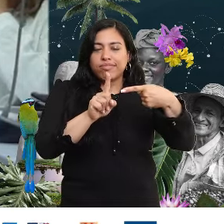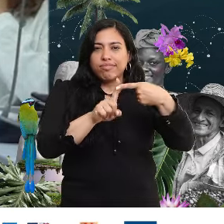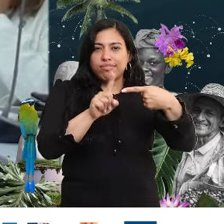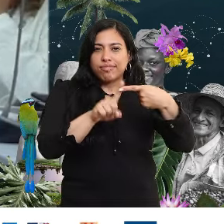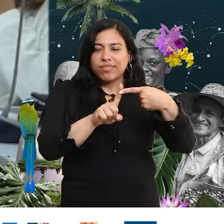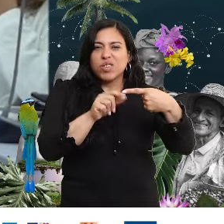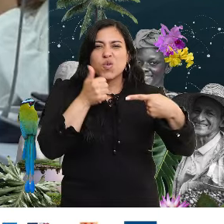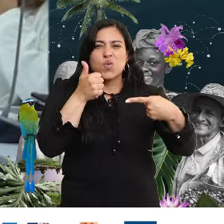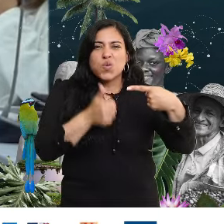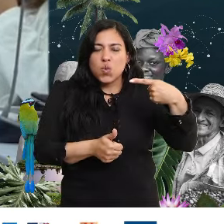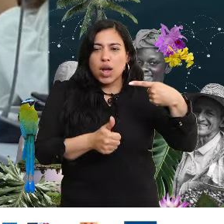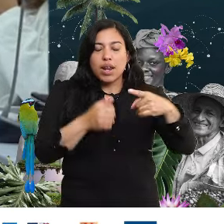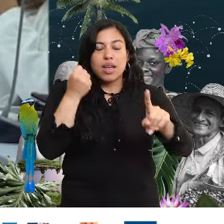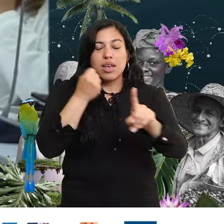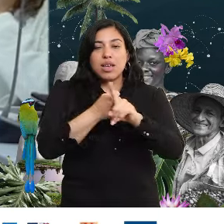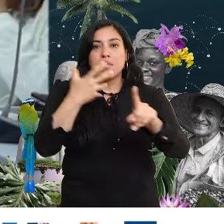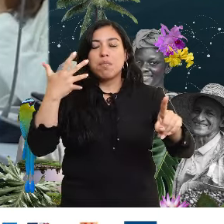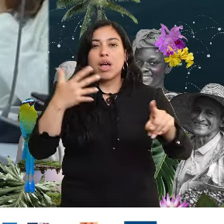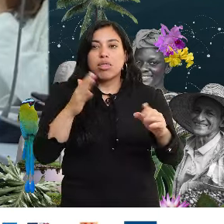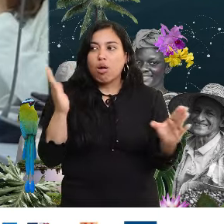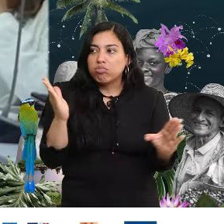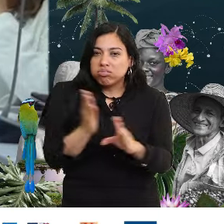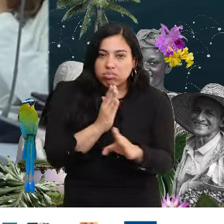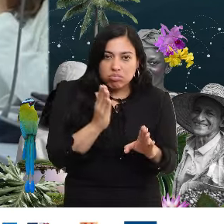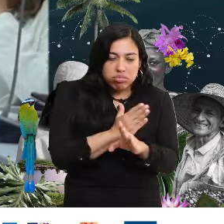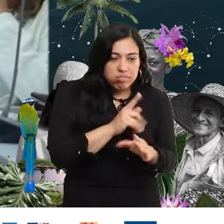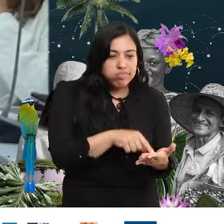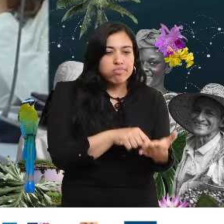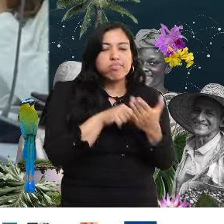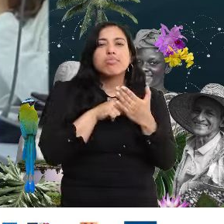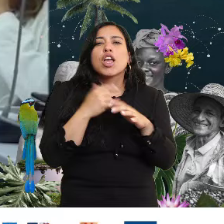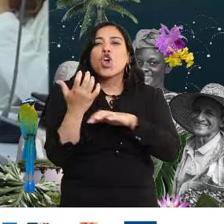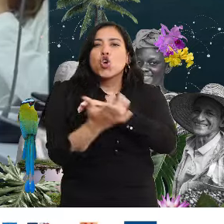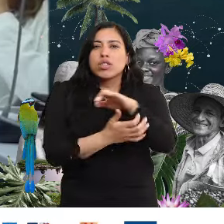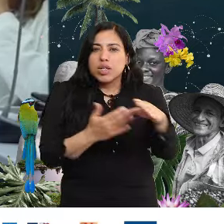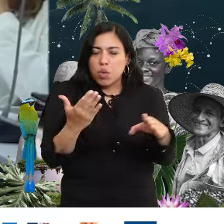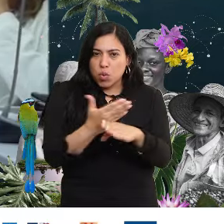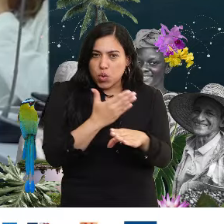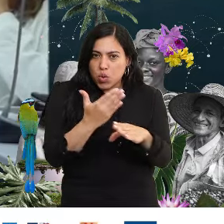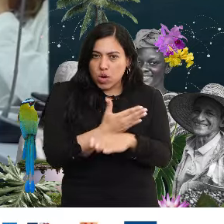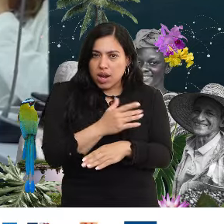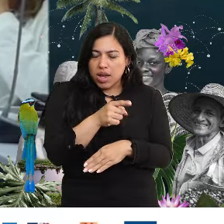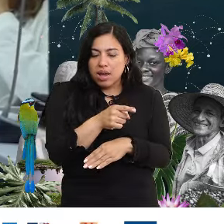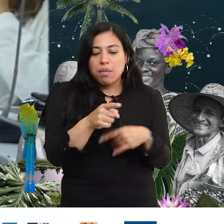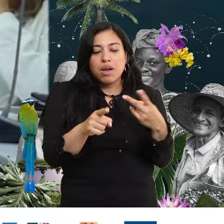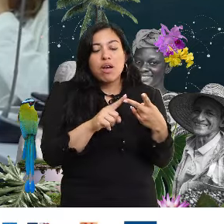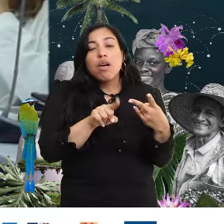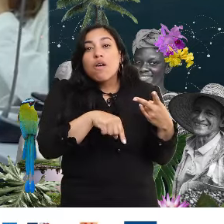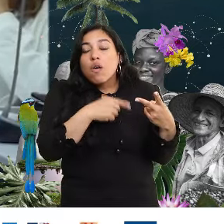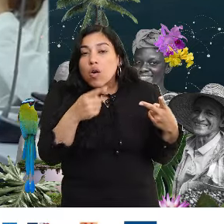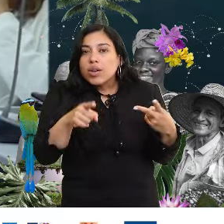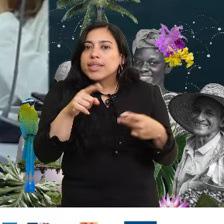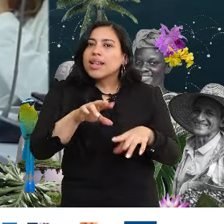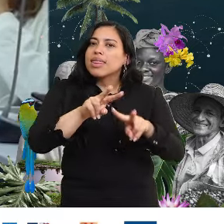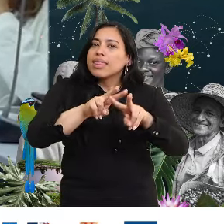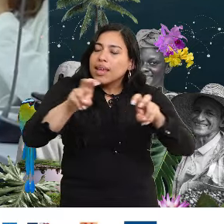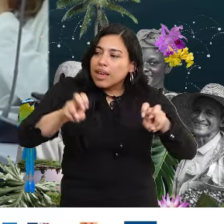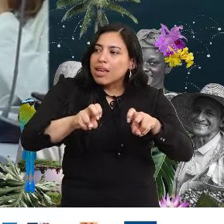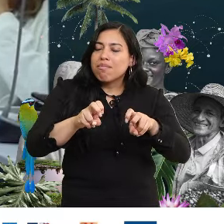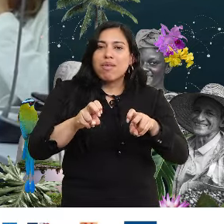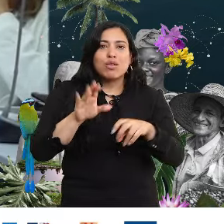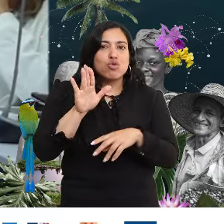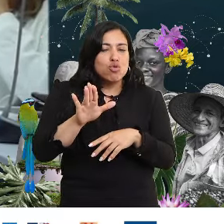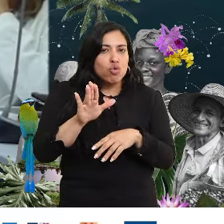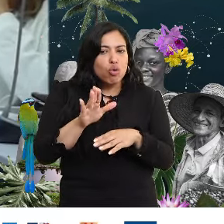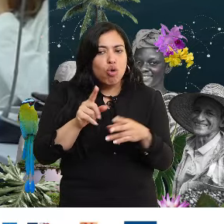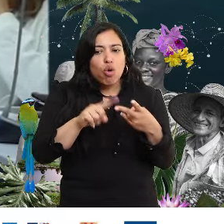por un lado, pone en el centro el impacto de los conflictos en los ecosistemas y la necesidad de abordar también